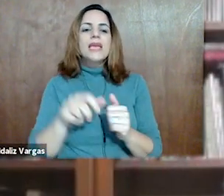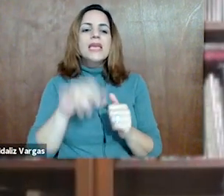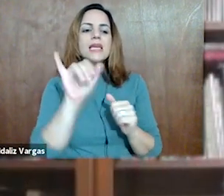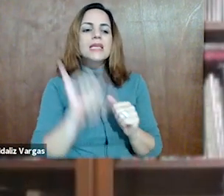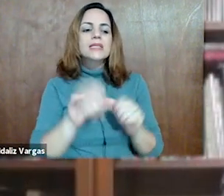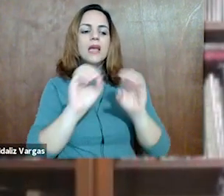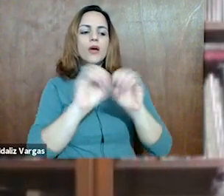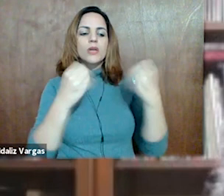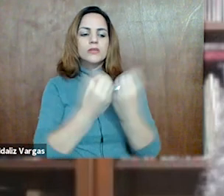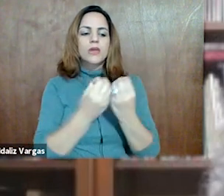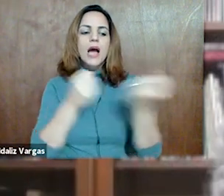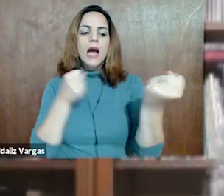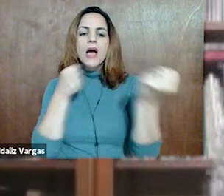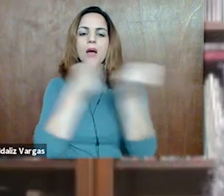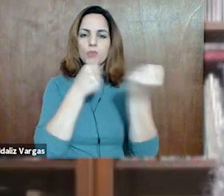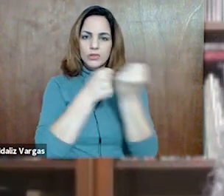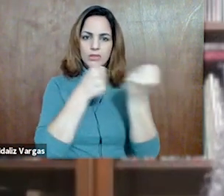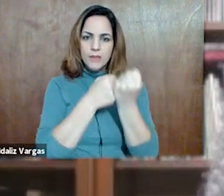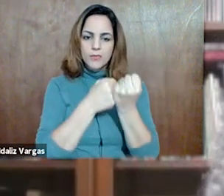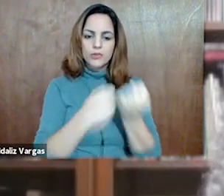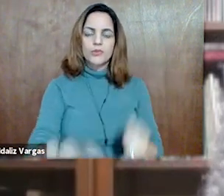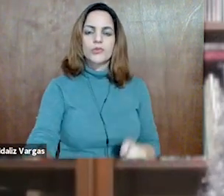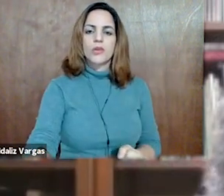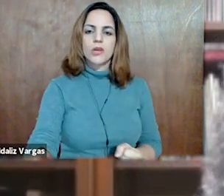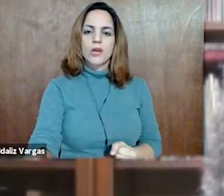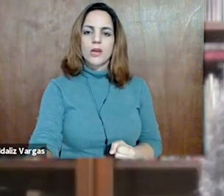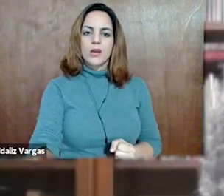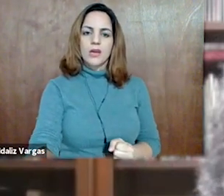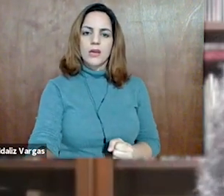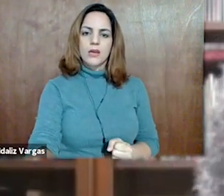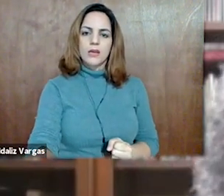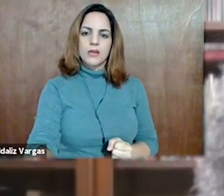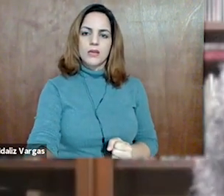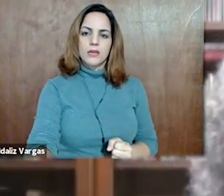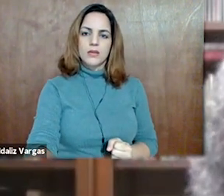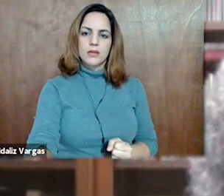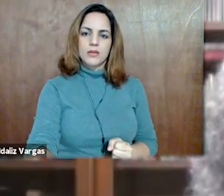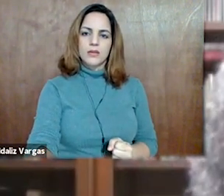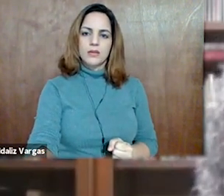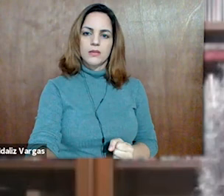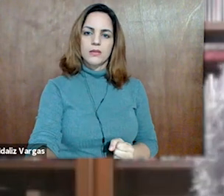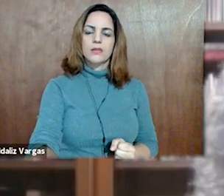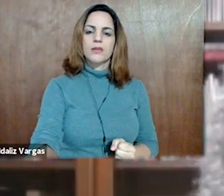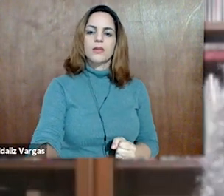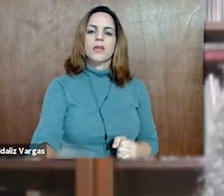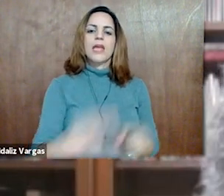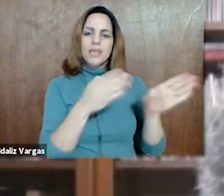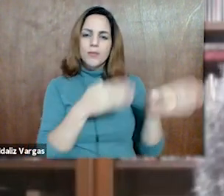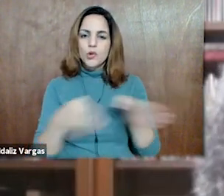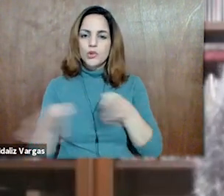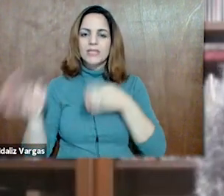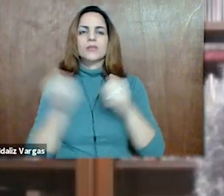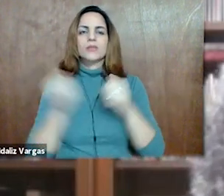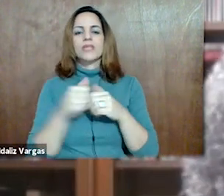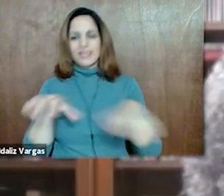también defendemos que la participación de la diáspora esté en todo y también inclusive en el proceso que se dé para